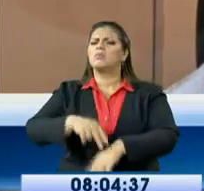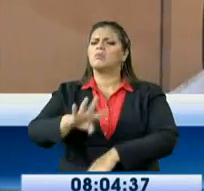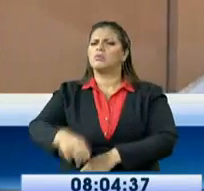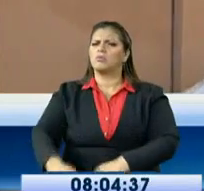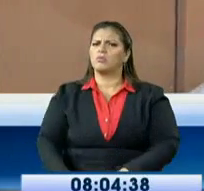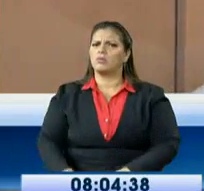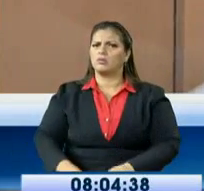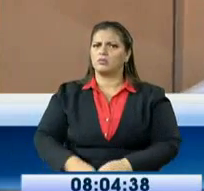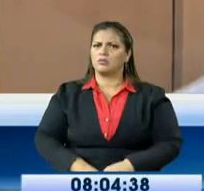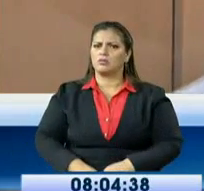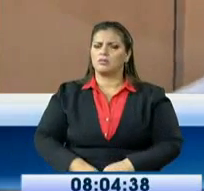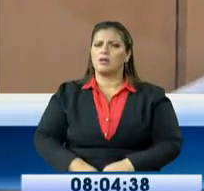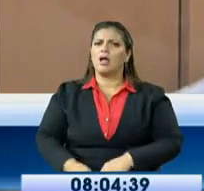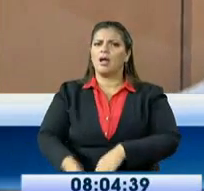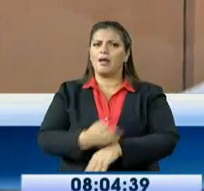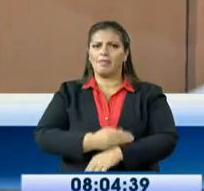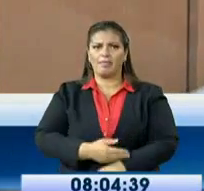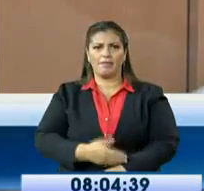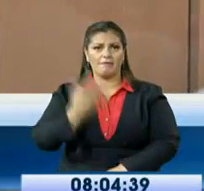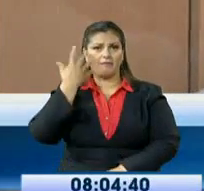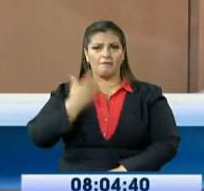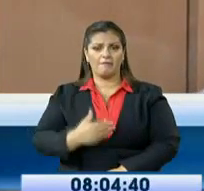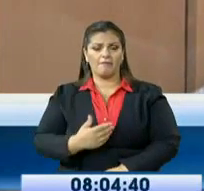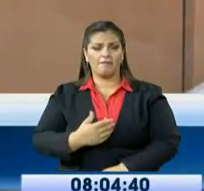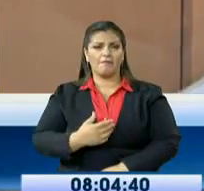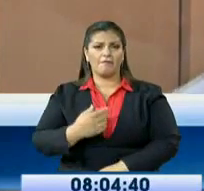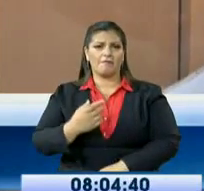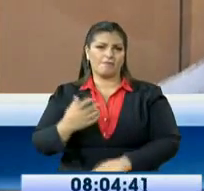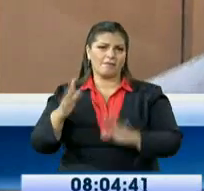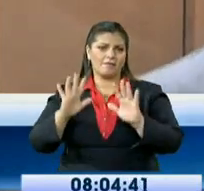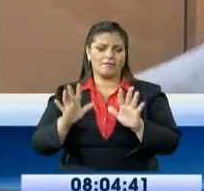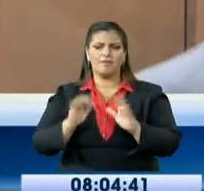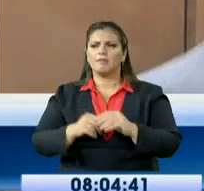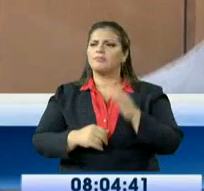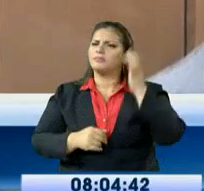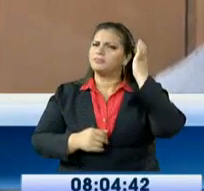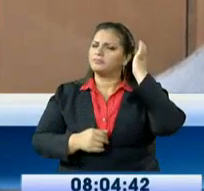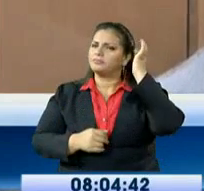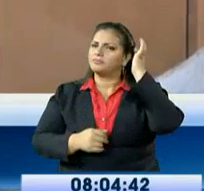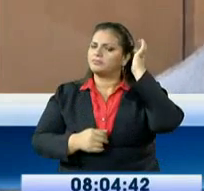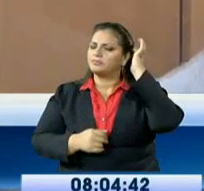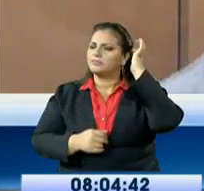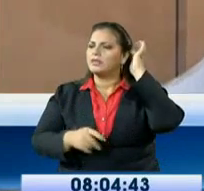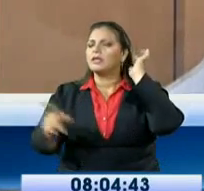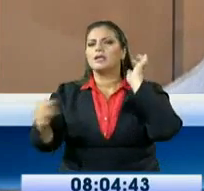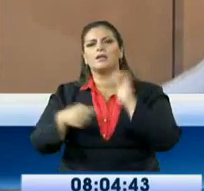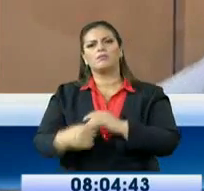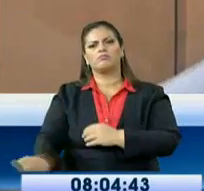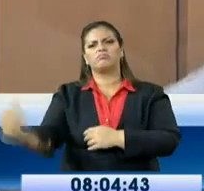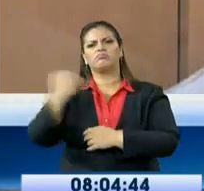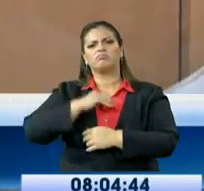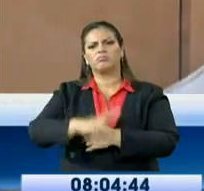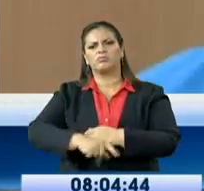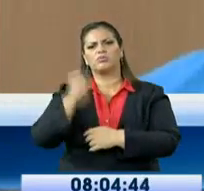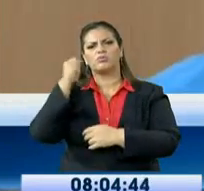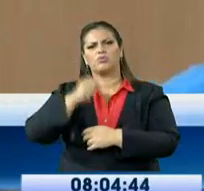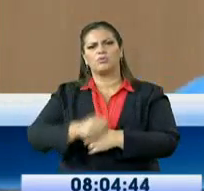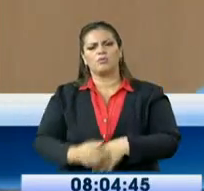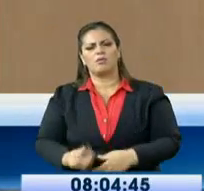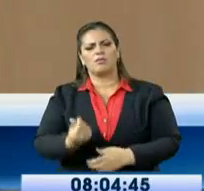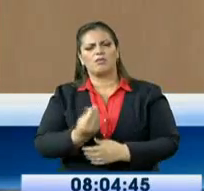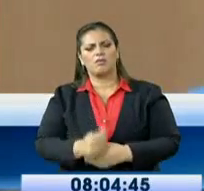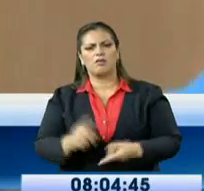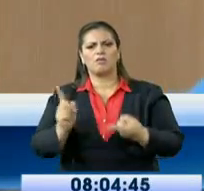mismo, sí. Se llevaron como $600 de la caja, se llevaron mi teléfono, mi billetera, todos mis documentos. Tiene que